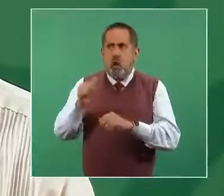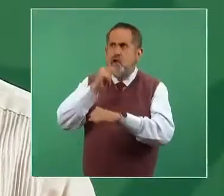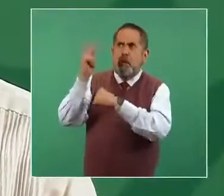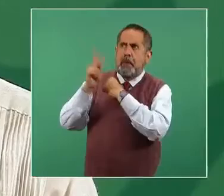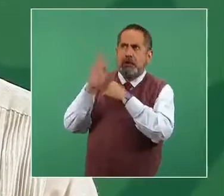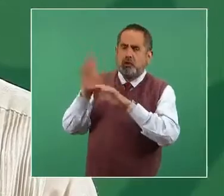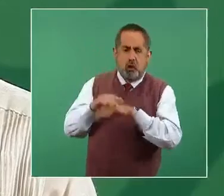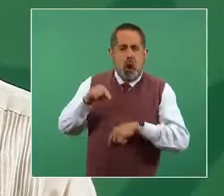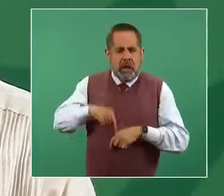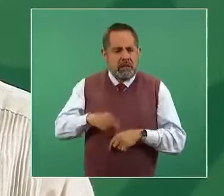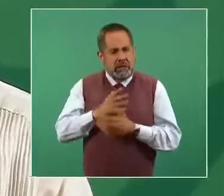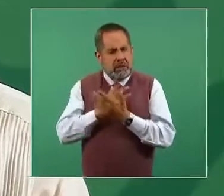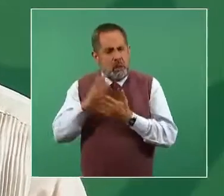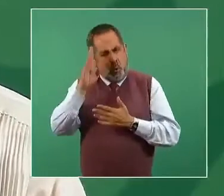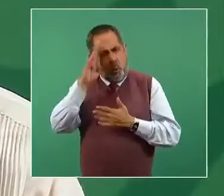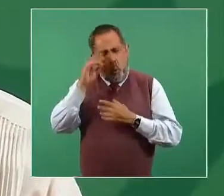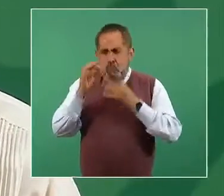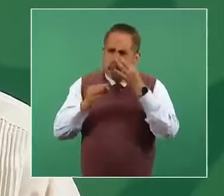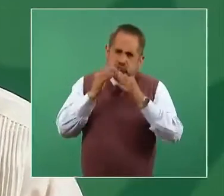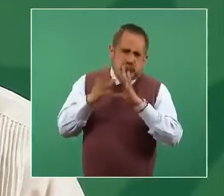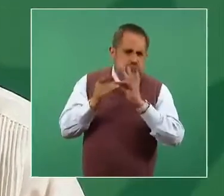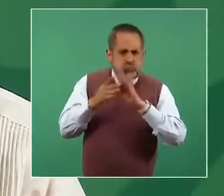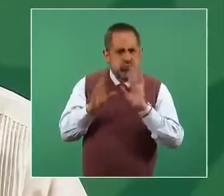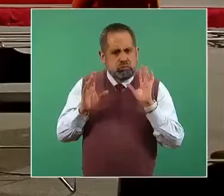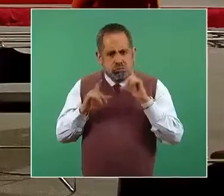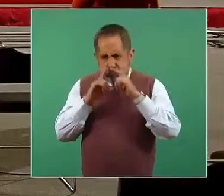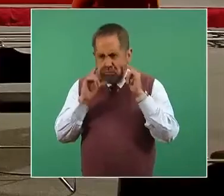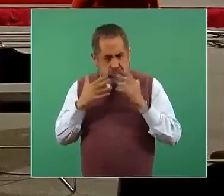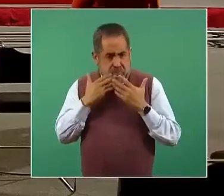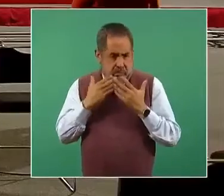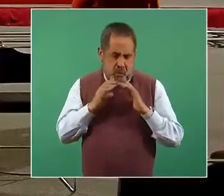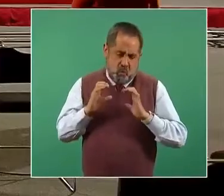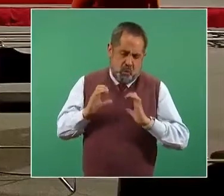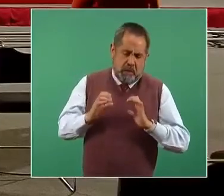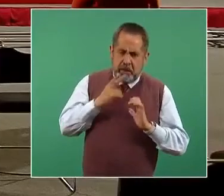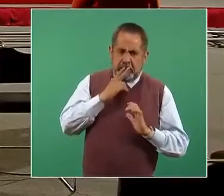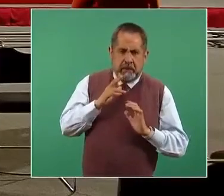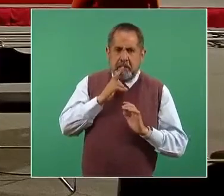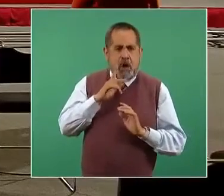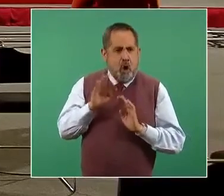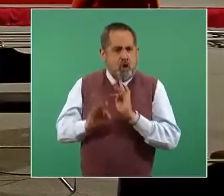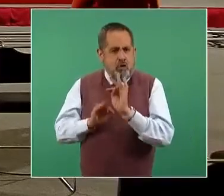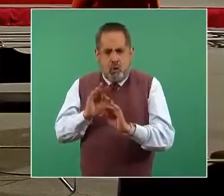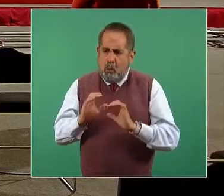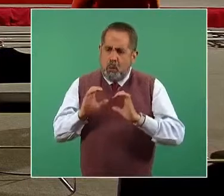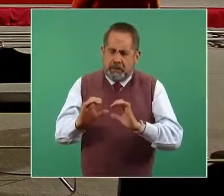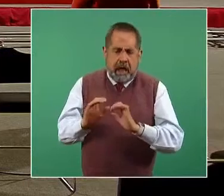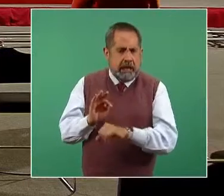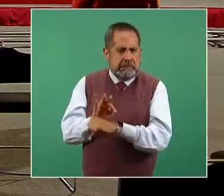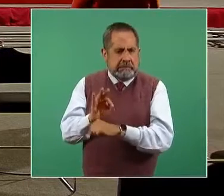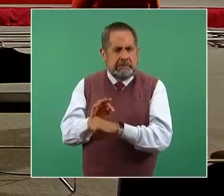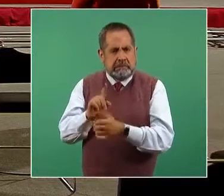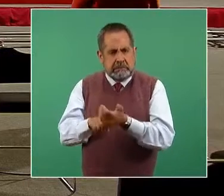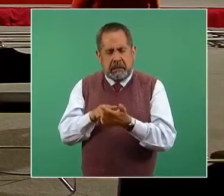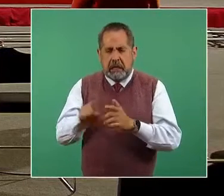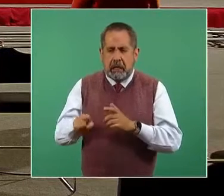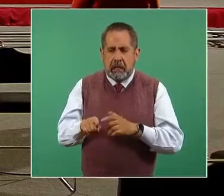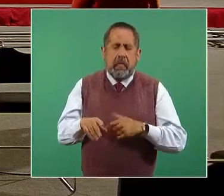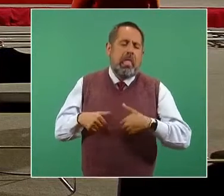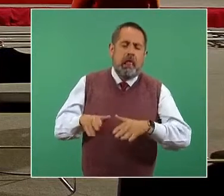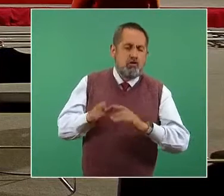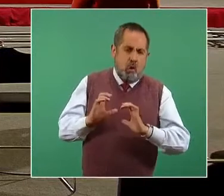países. Nosotros exageramos un poco en ese sentido, no pasa nada, preferimos exagerar en la protección que dejarlo